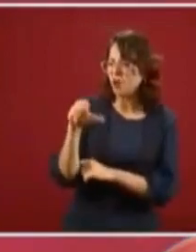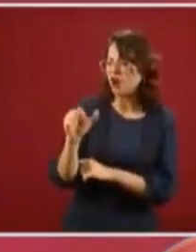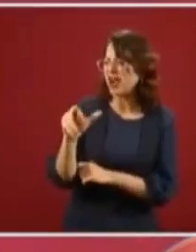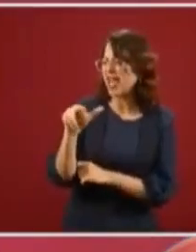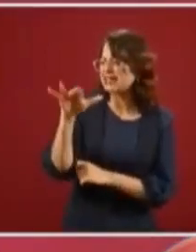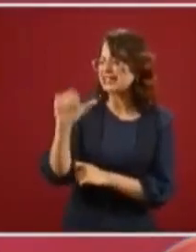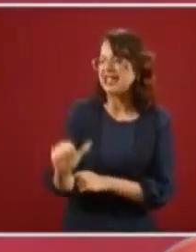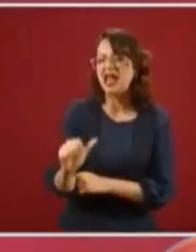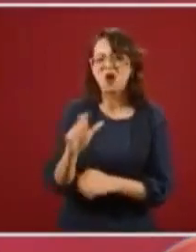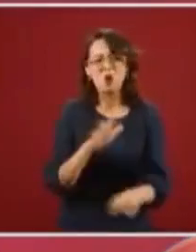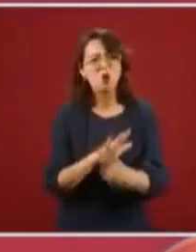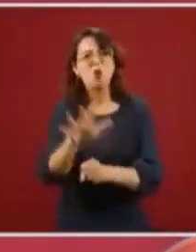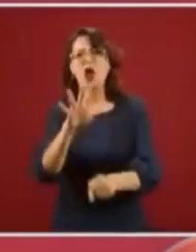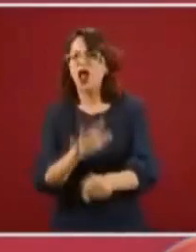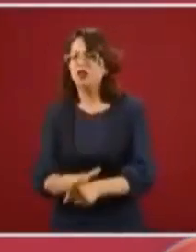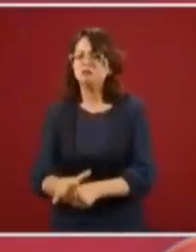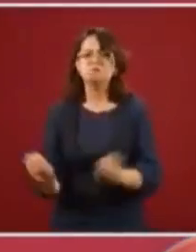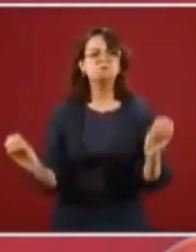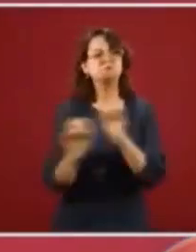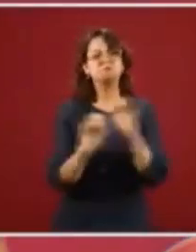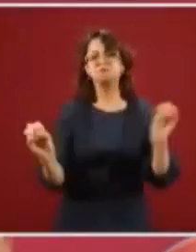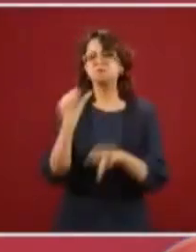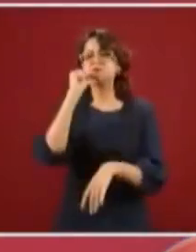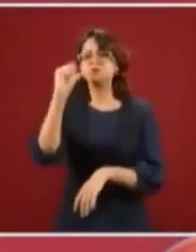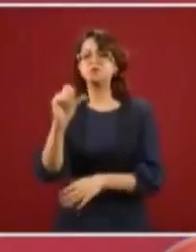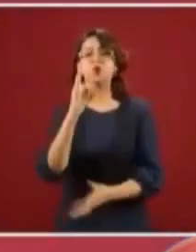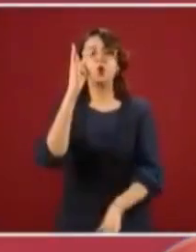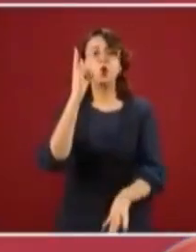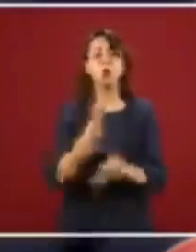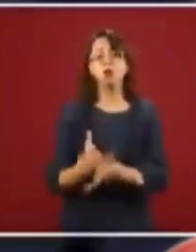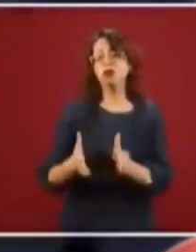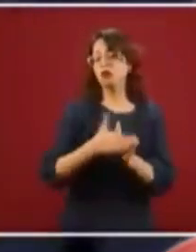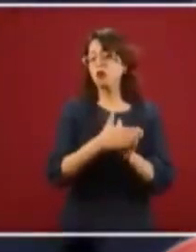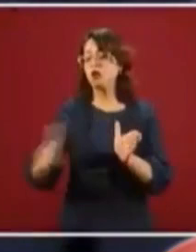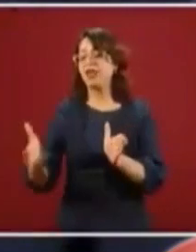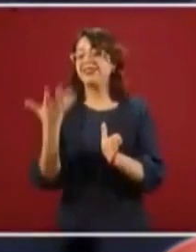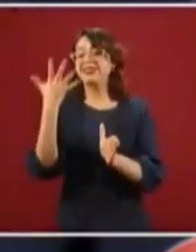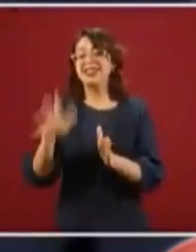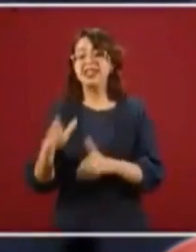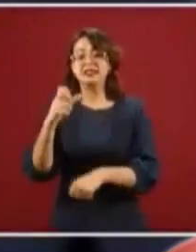Solo el periodo de 10 años de la República restaurada.